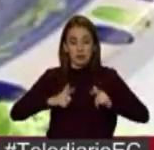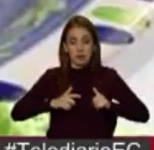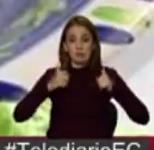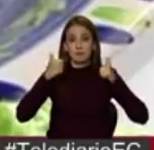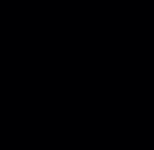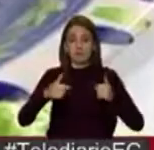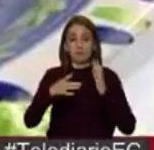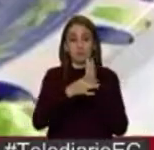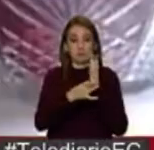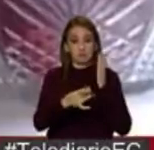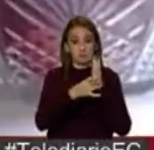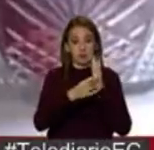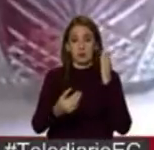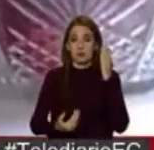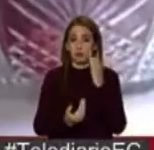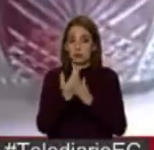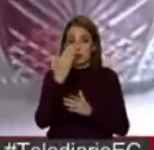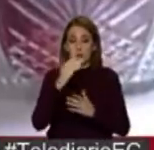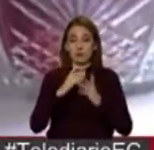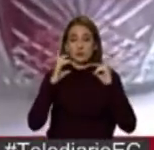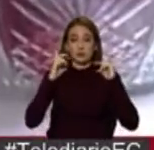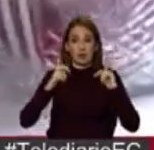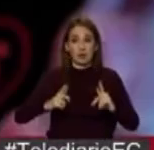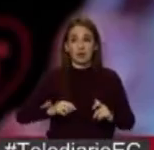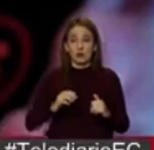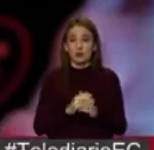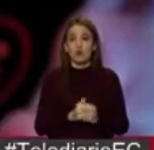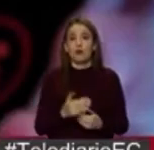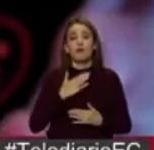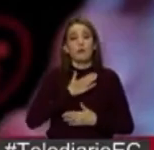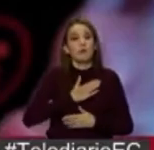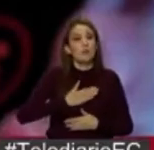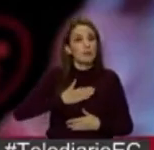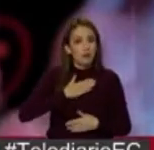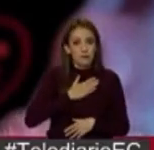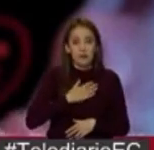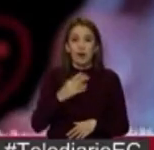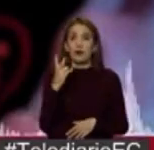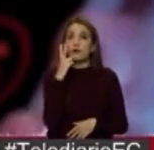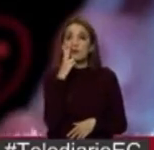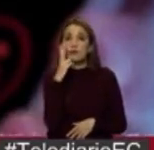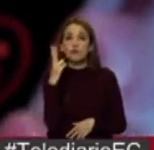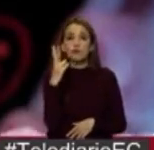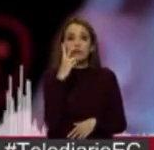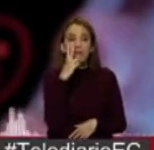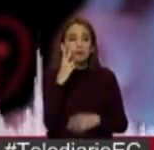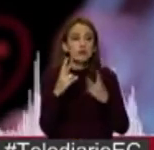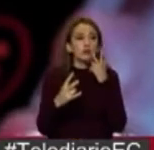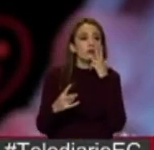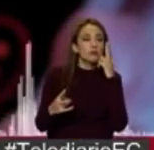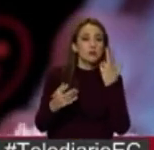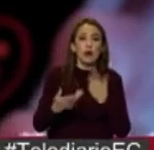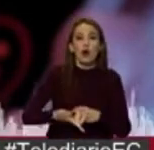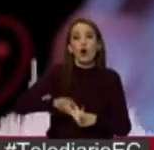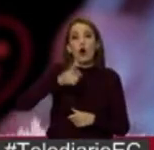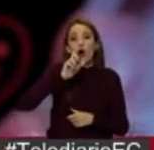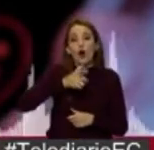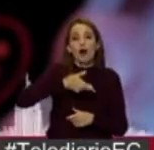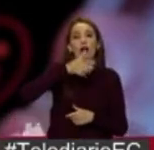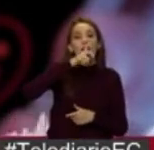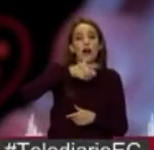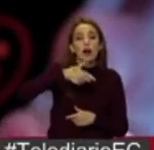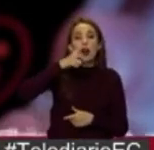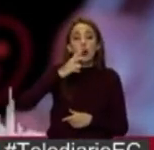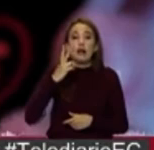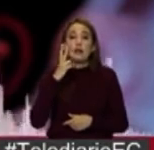hábitos alimenticios saludables. No fumar, por favor, no hay cómo fumar. No tomar licor, tanto el cigarrillo como